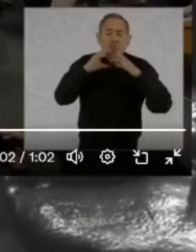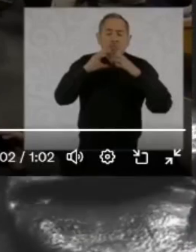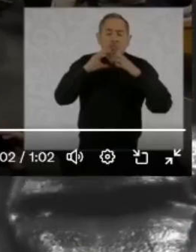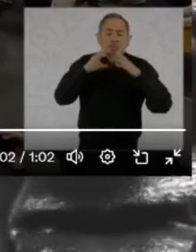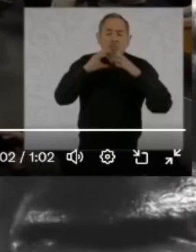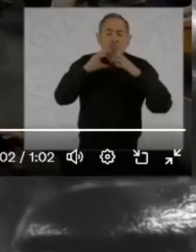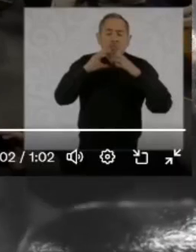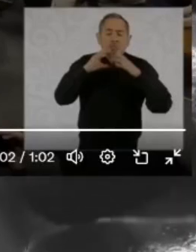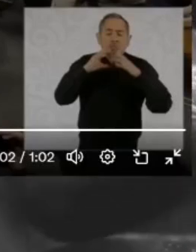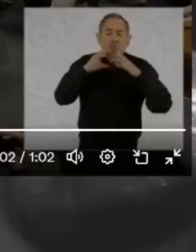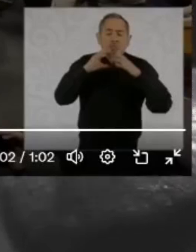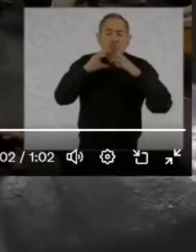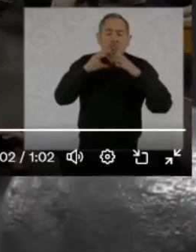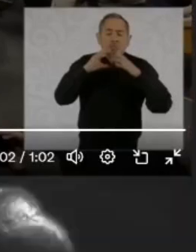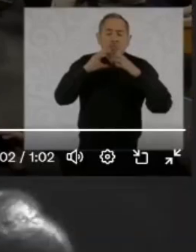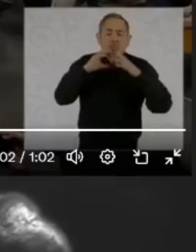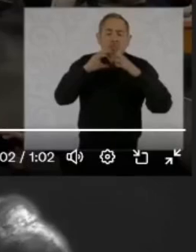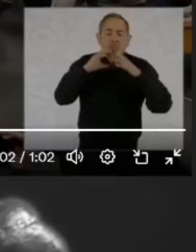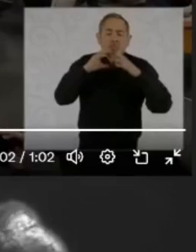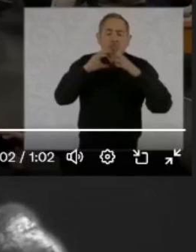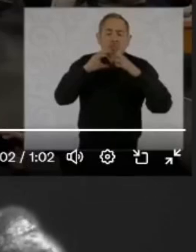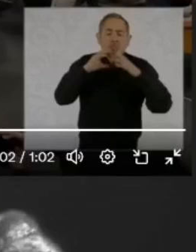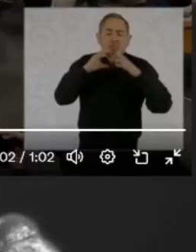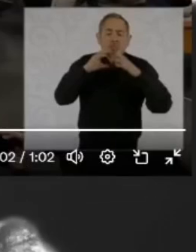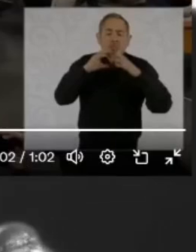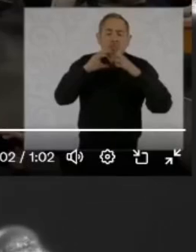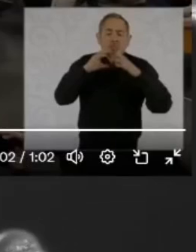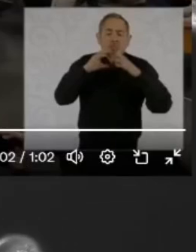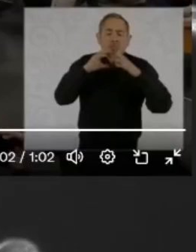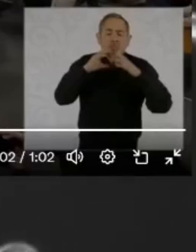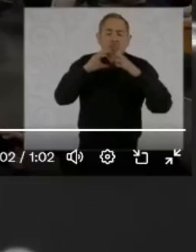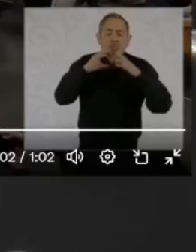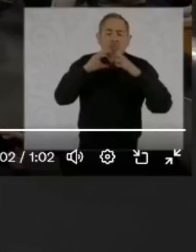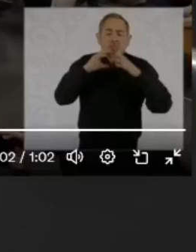mucha, mucha lana y son muy tranquilos en eso.